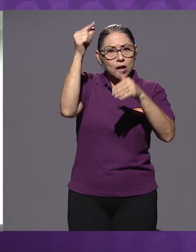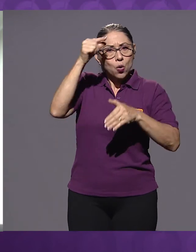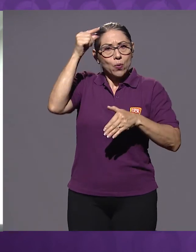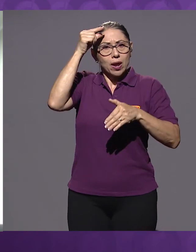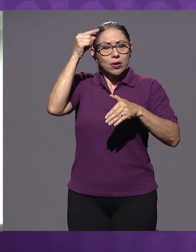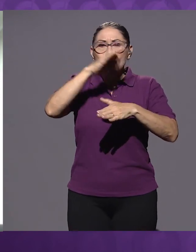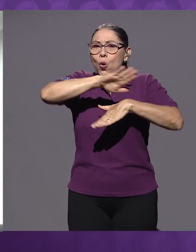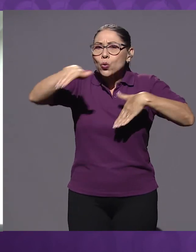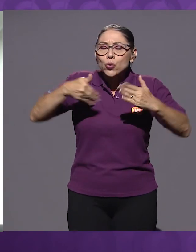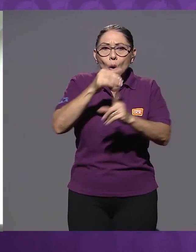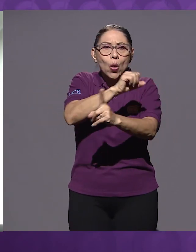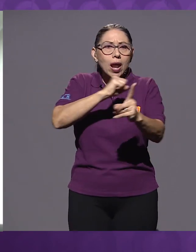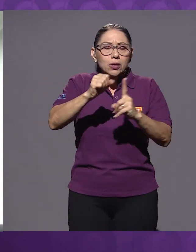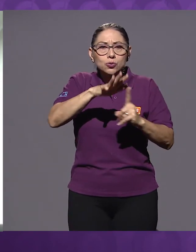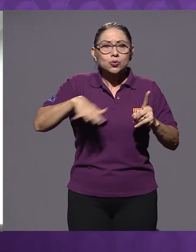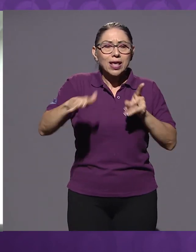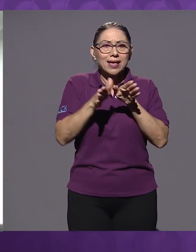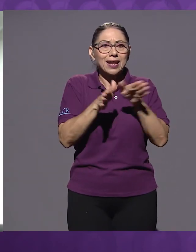en general,